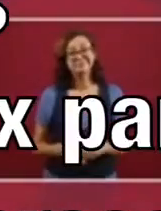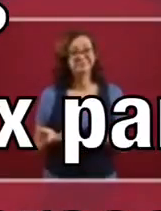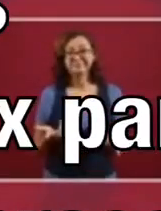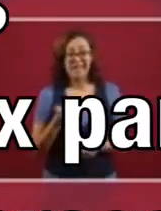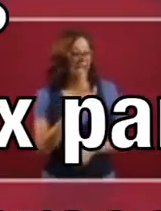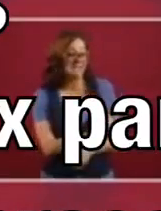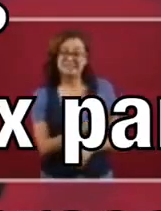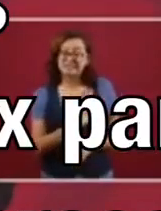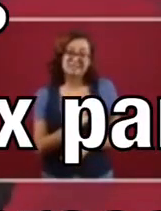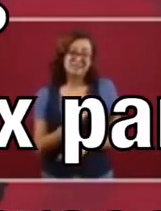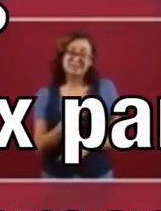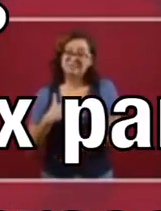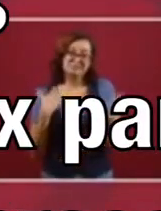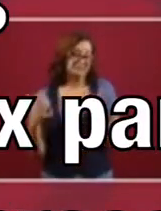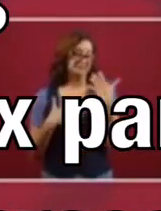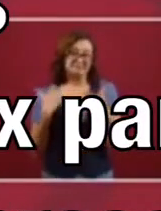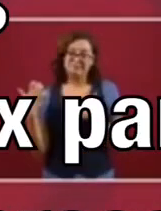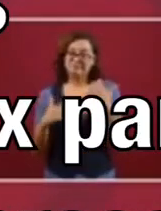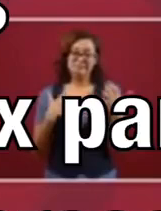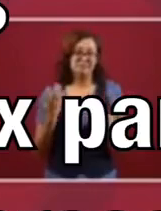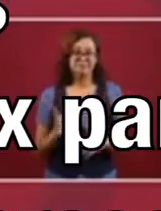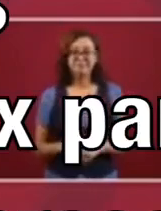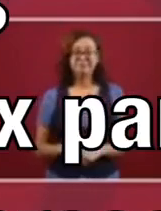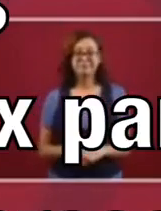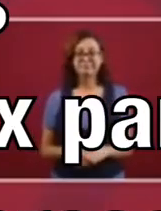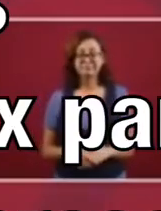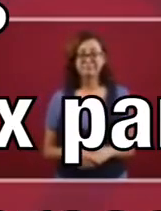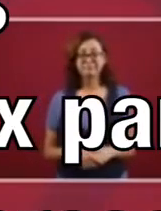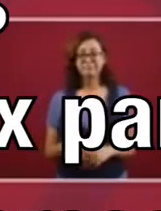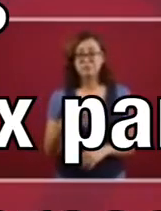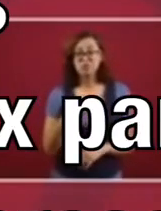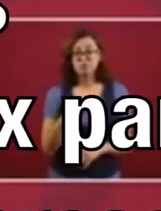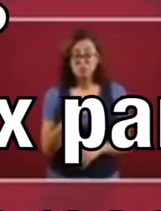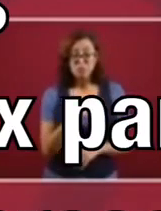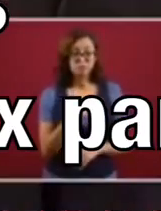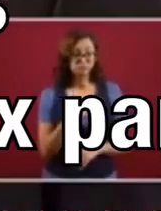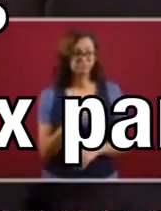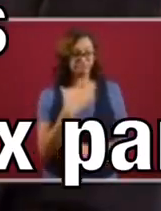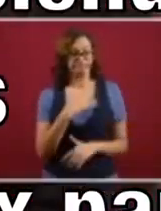están muy desesperados los conservadores. Y